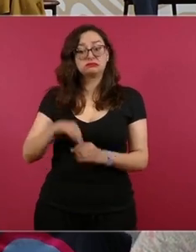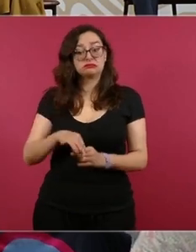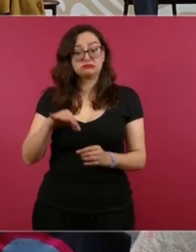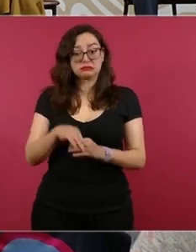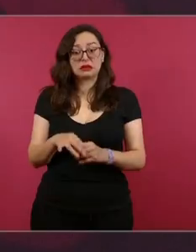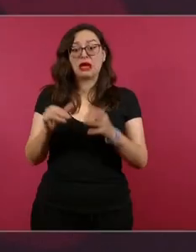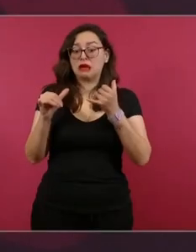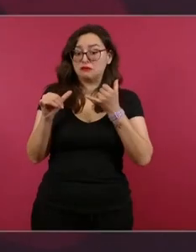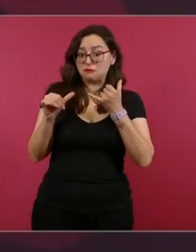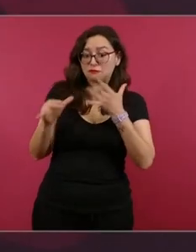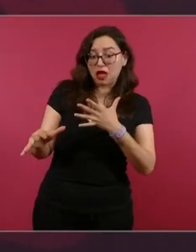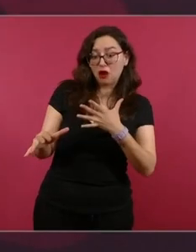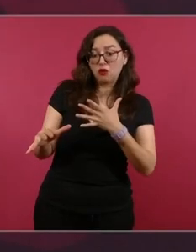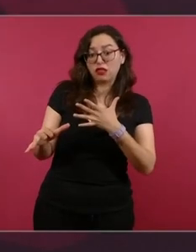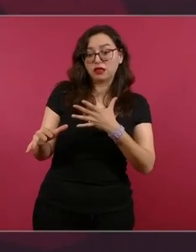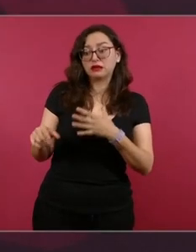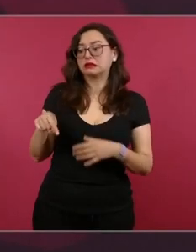para legitimarse,